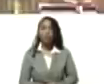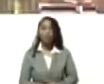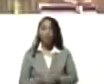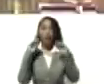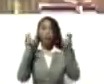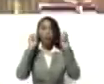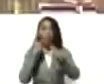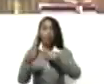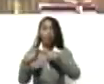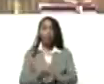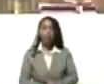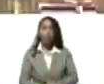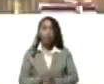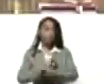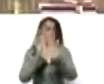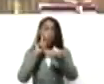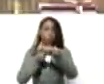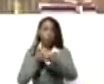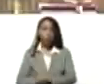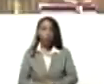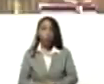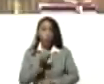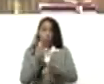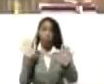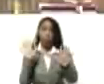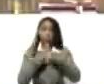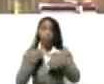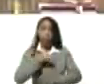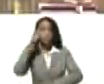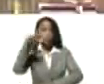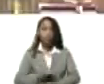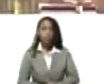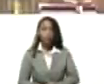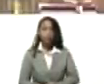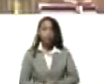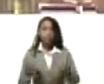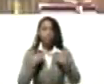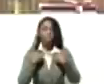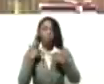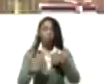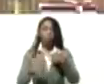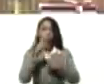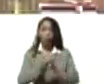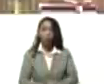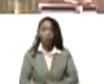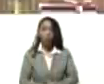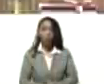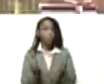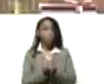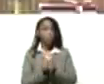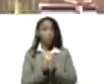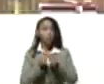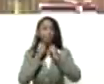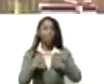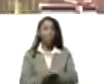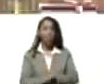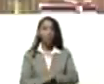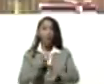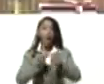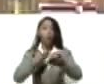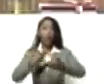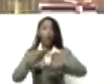ciberataque brutal que vivimos en los meses de marzo abril mayo del año 2019 el año del